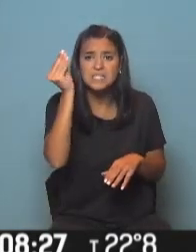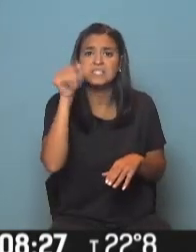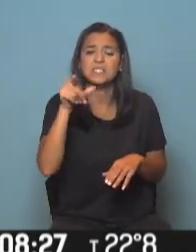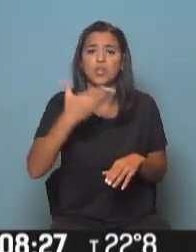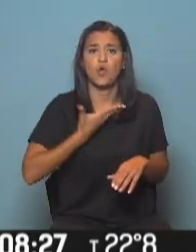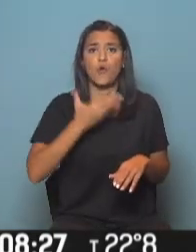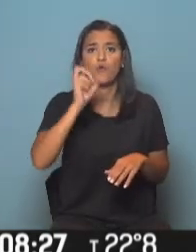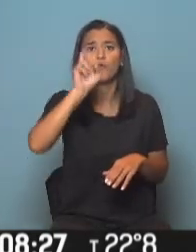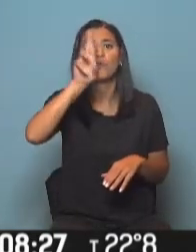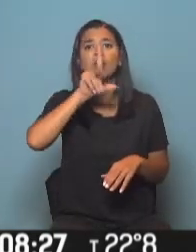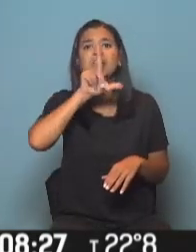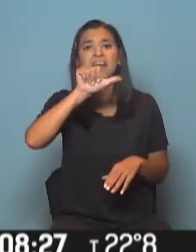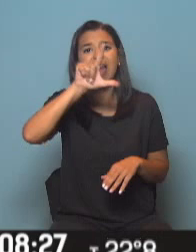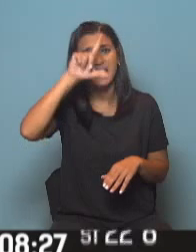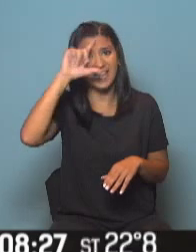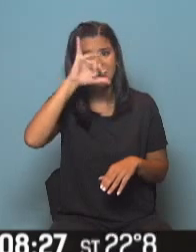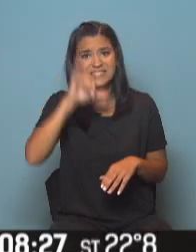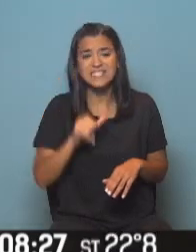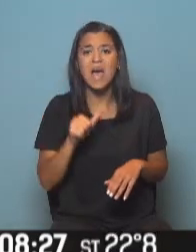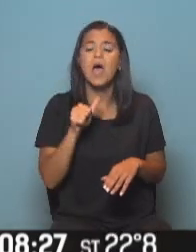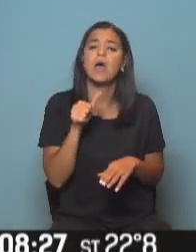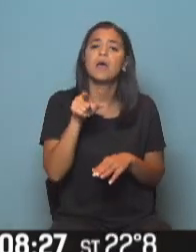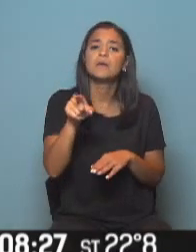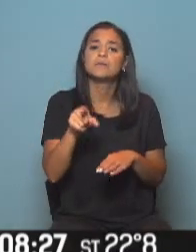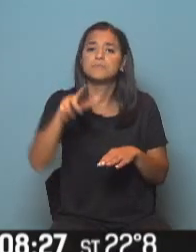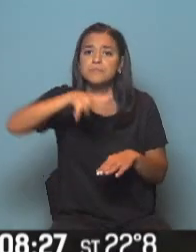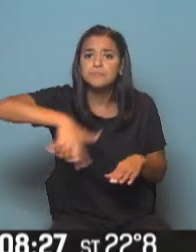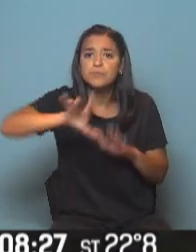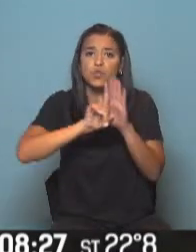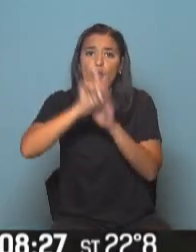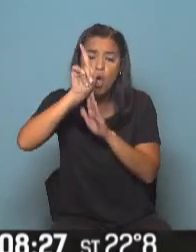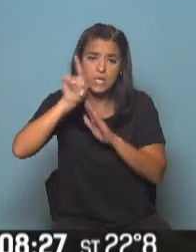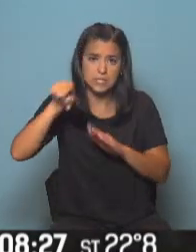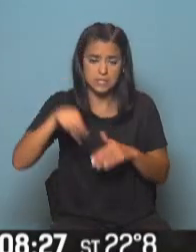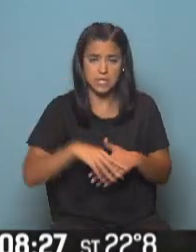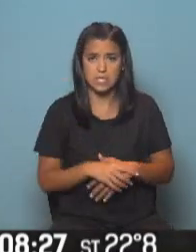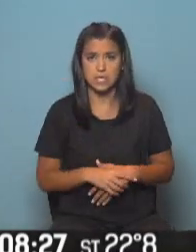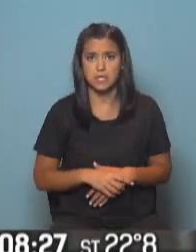fortaleza contra la violencia que afecta a esa ciudad del noroeste del país